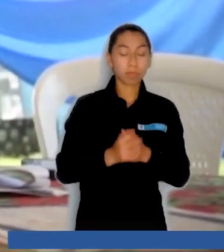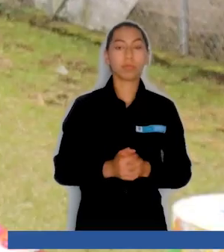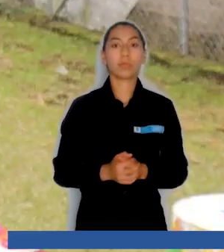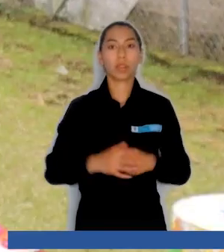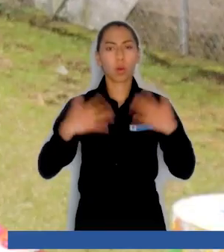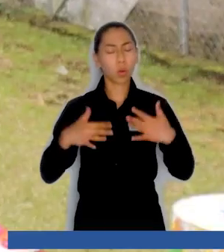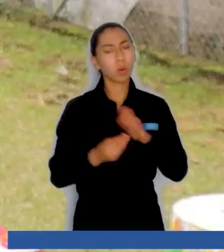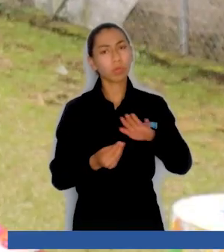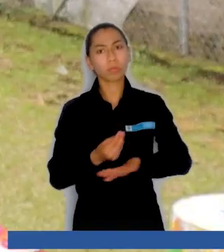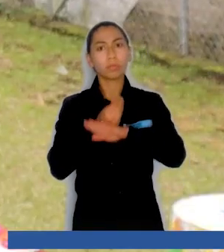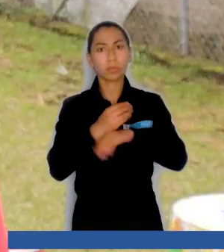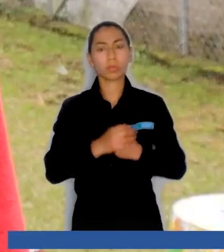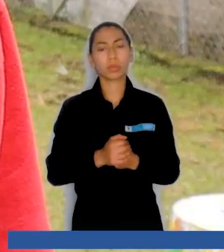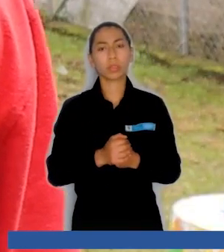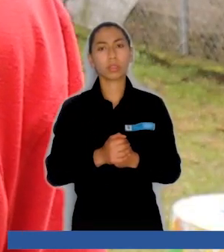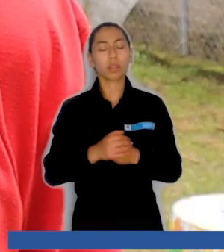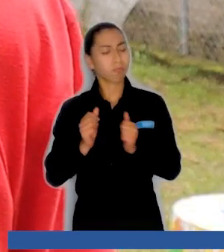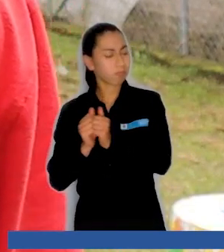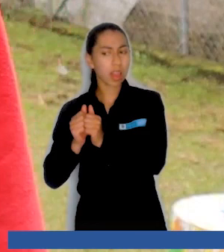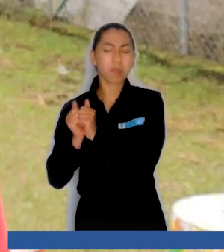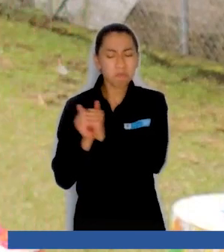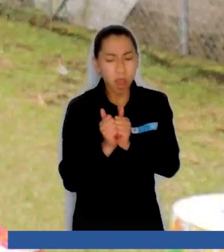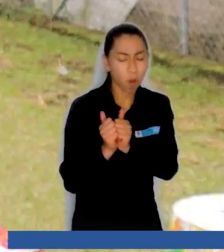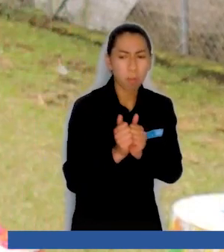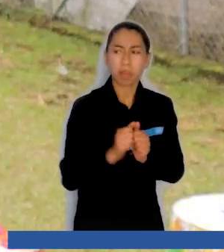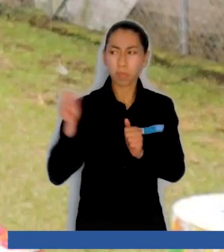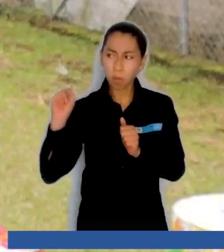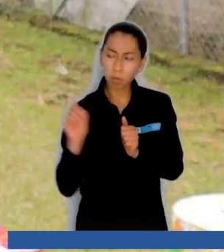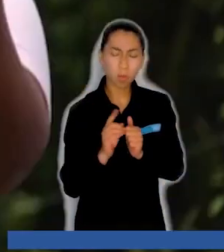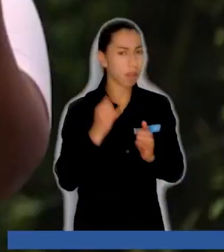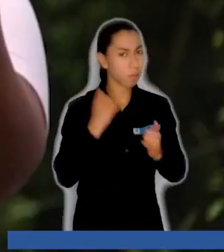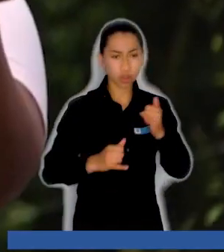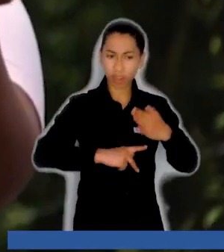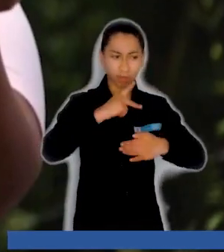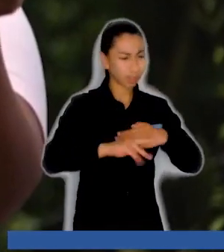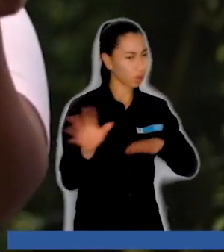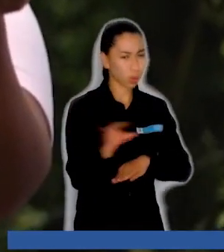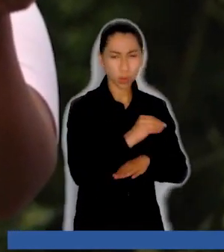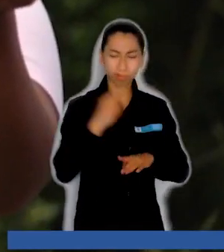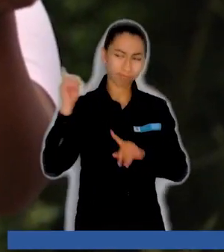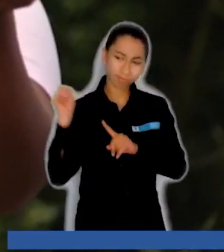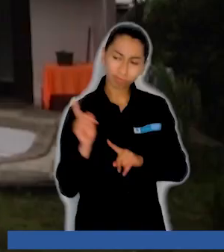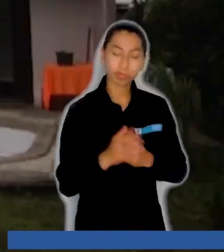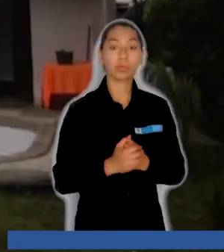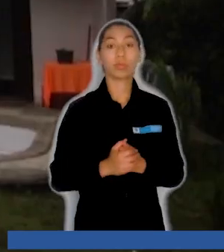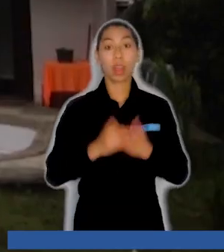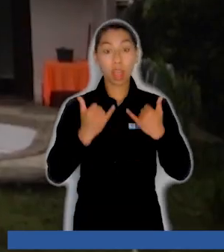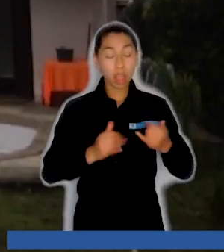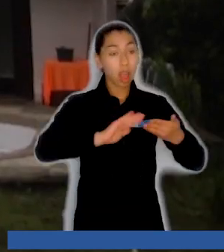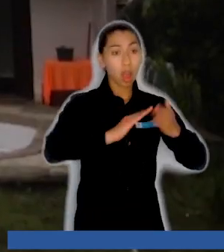gobierno, que es unidad de víctimas, nos hizo un acompañamiento hasta último momento. Este colectivo